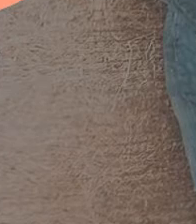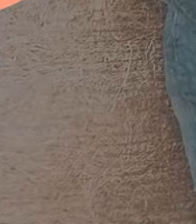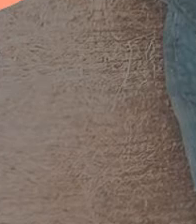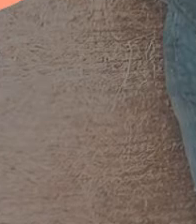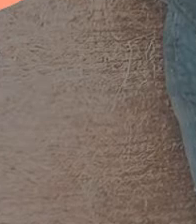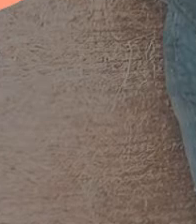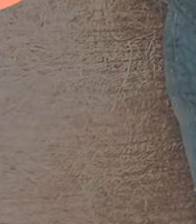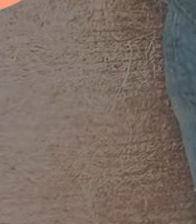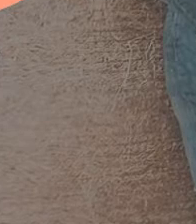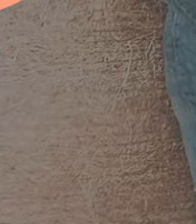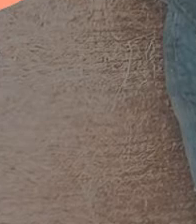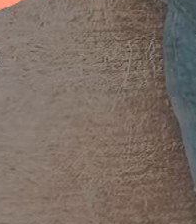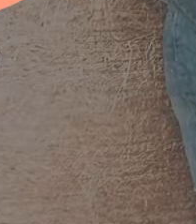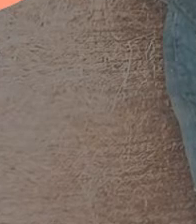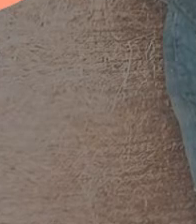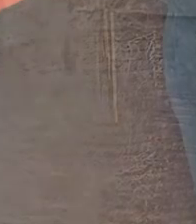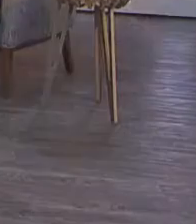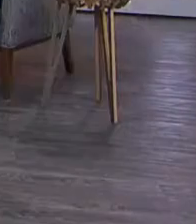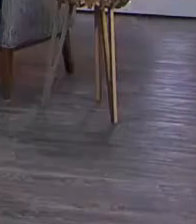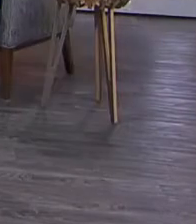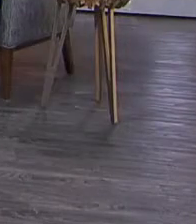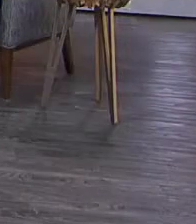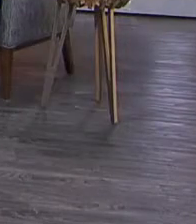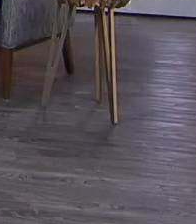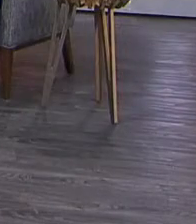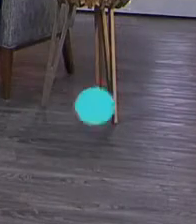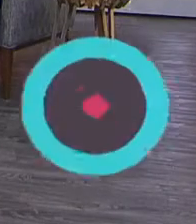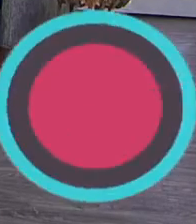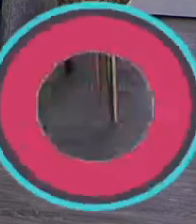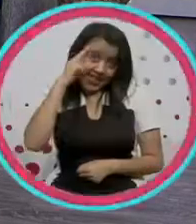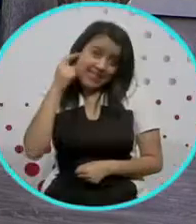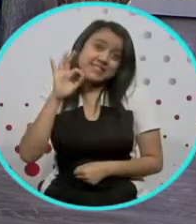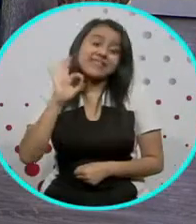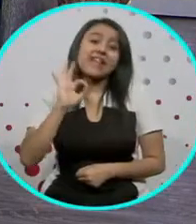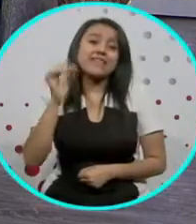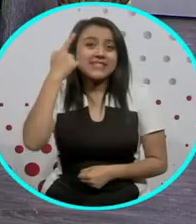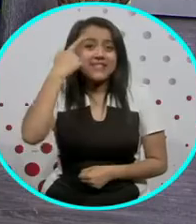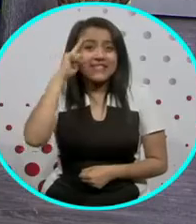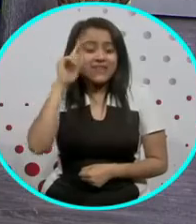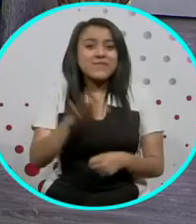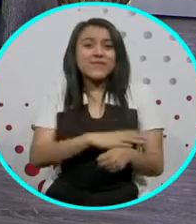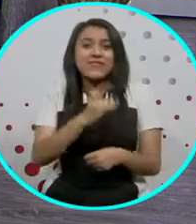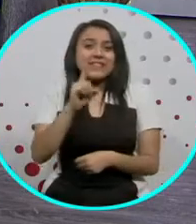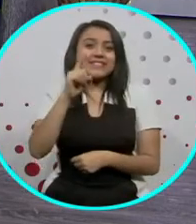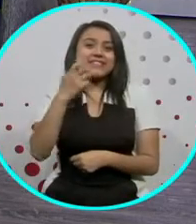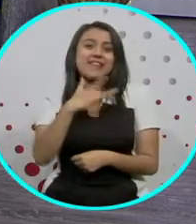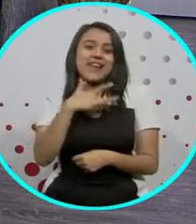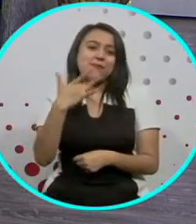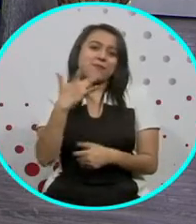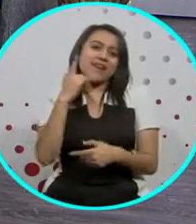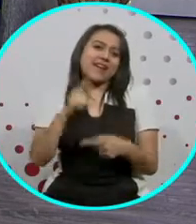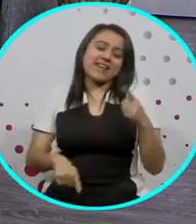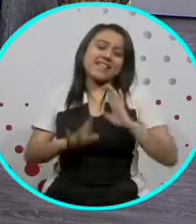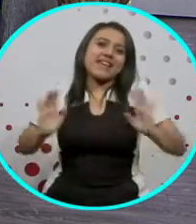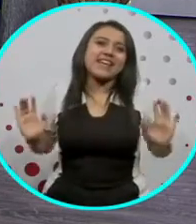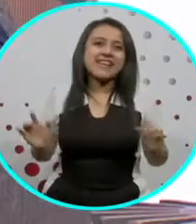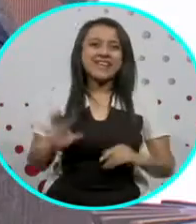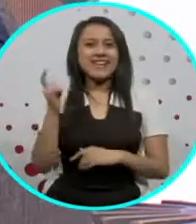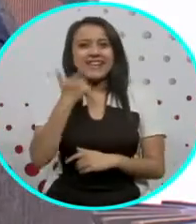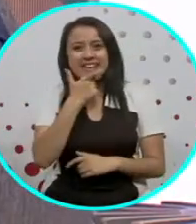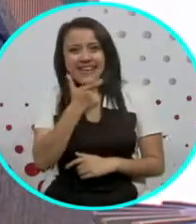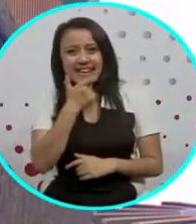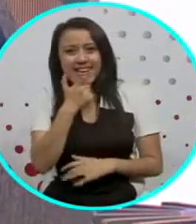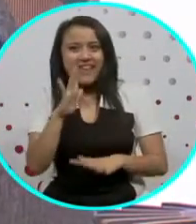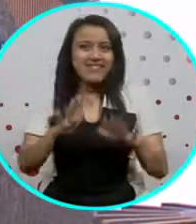O menos. O están menos enojadas mujeres por algo. O se enojaron en la mañana. Exacto. Se les acabó o el las amor. Agarré en un mal momento. Es la confuso entrevista. De